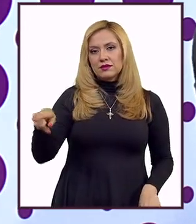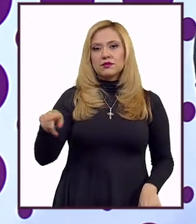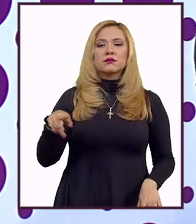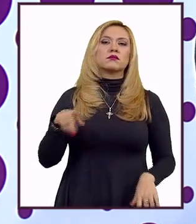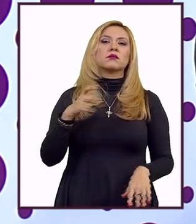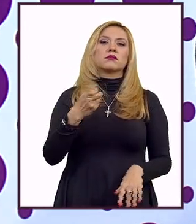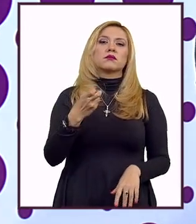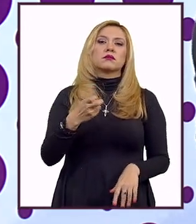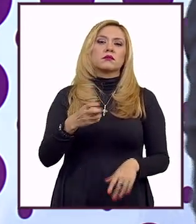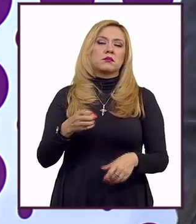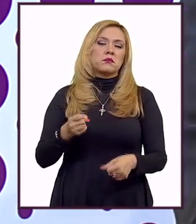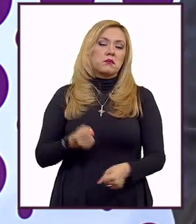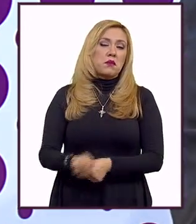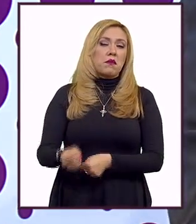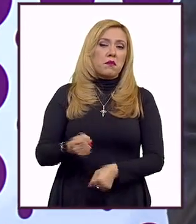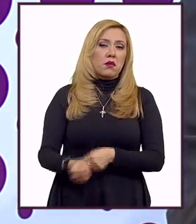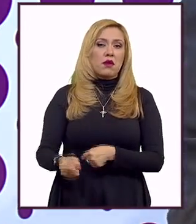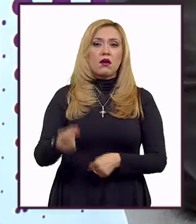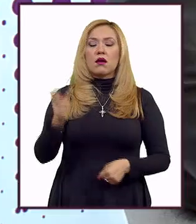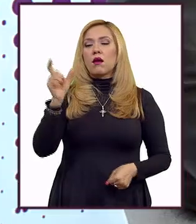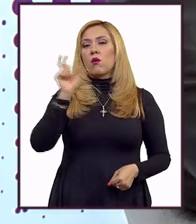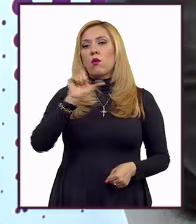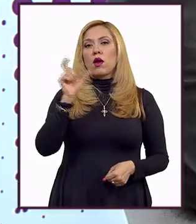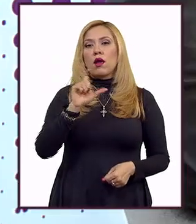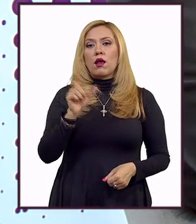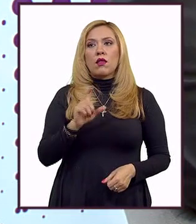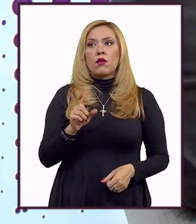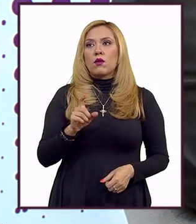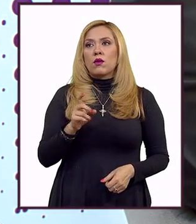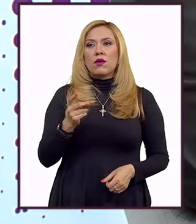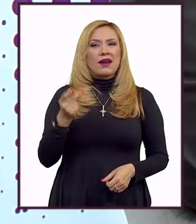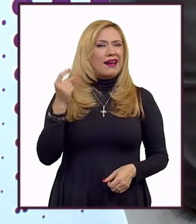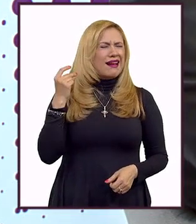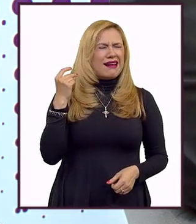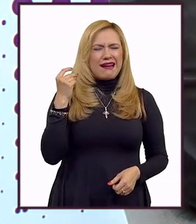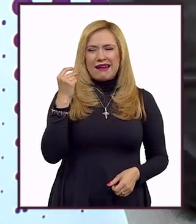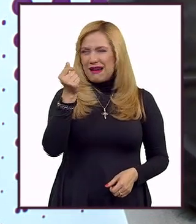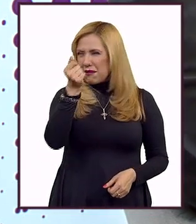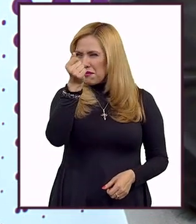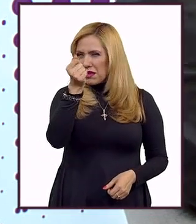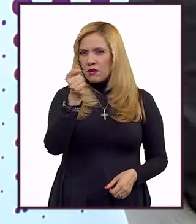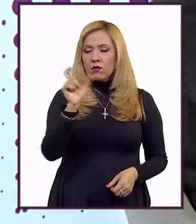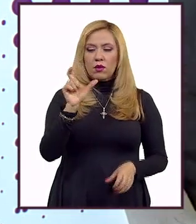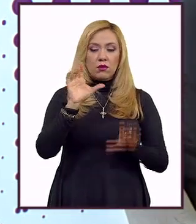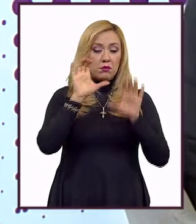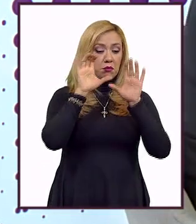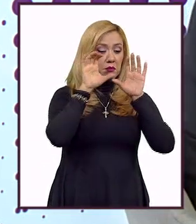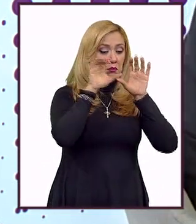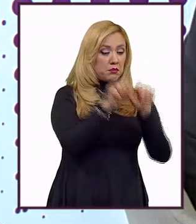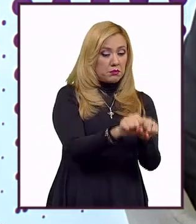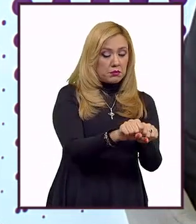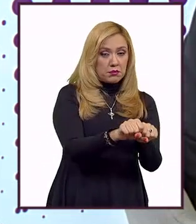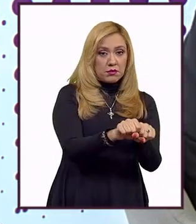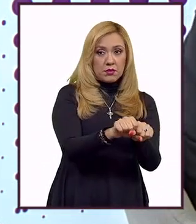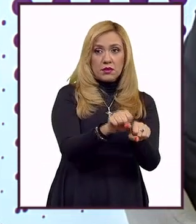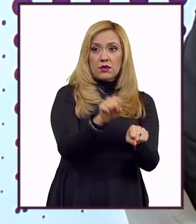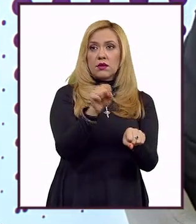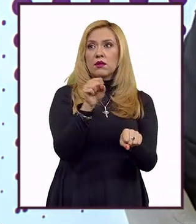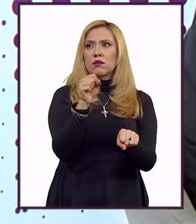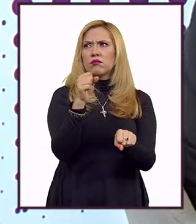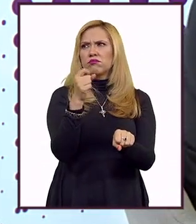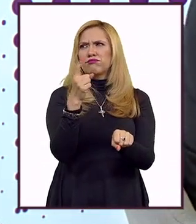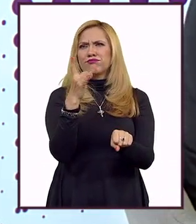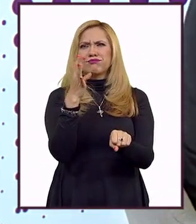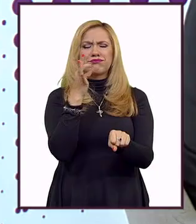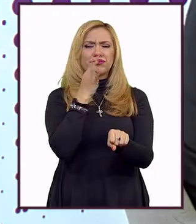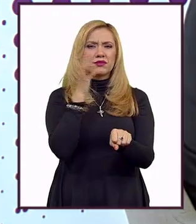de tortura de víctimas, es que en los primeros momentos y en la detención inicial es donde se dan los